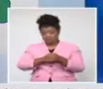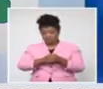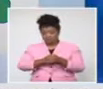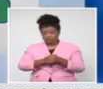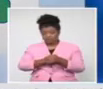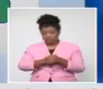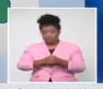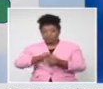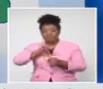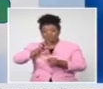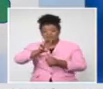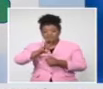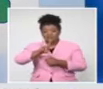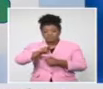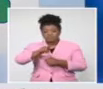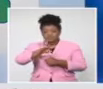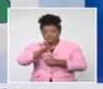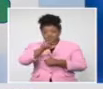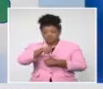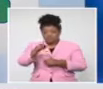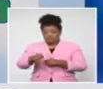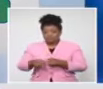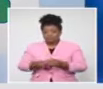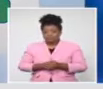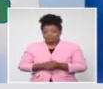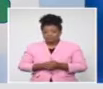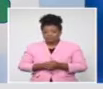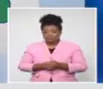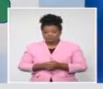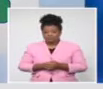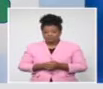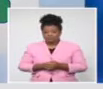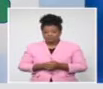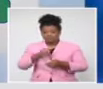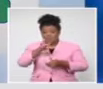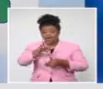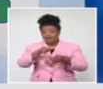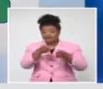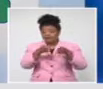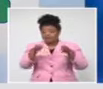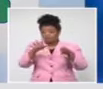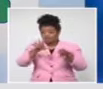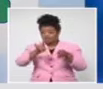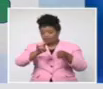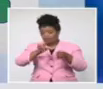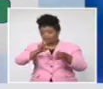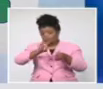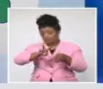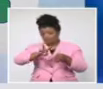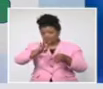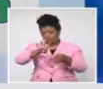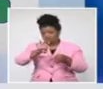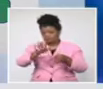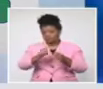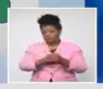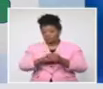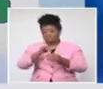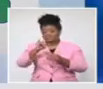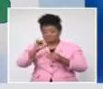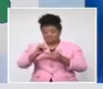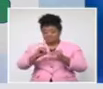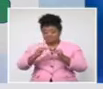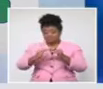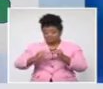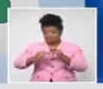ayer, de 40 a 59, 345, y de 60 y más, con todos